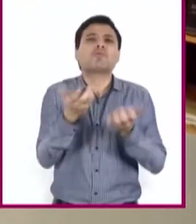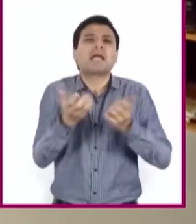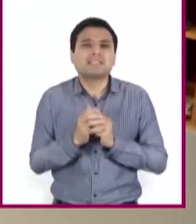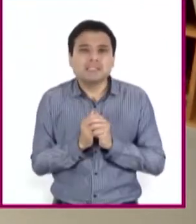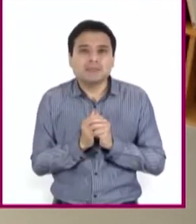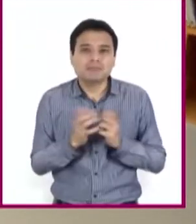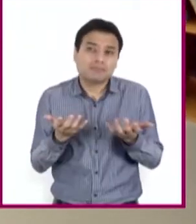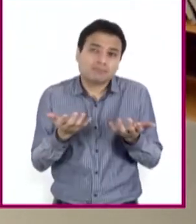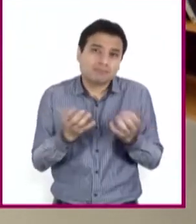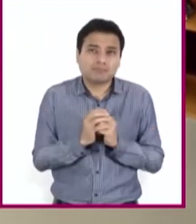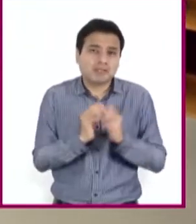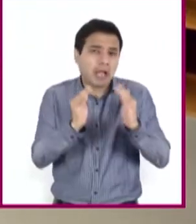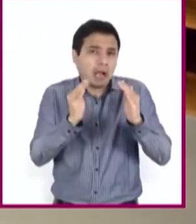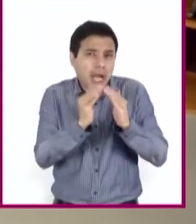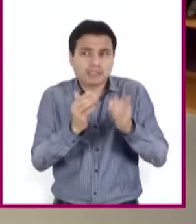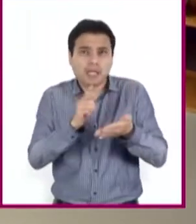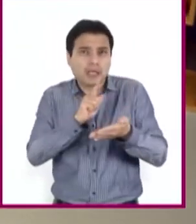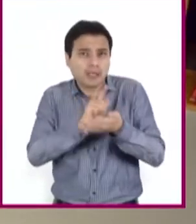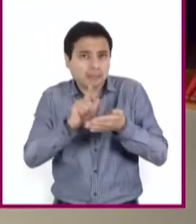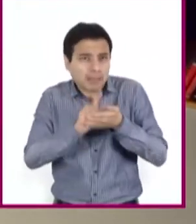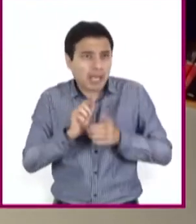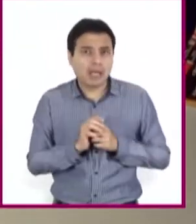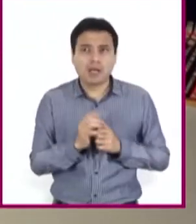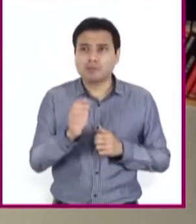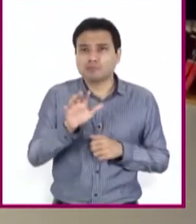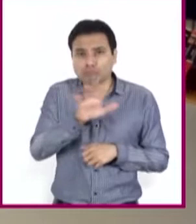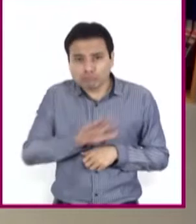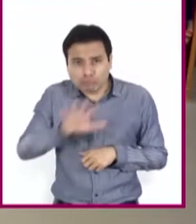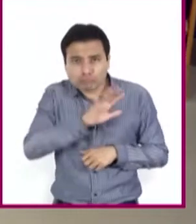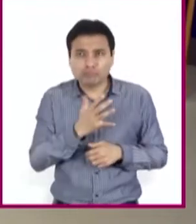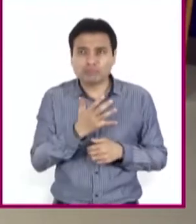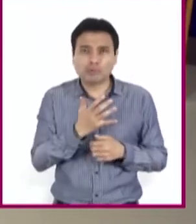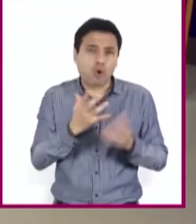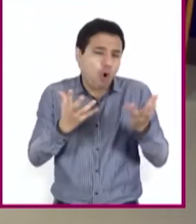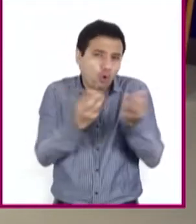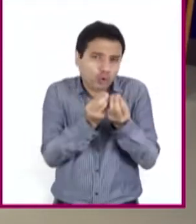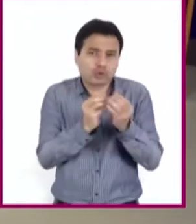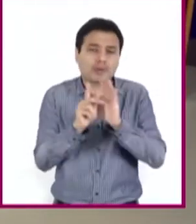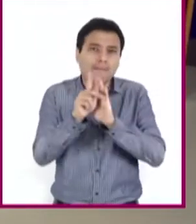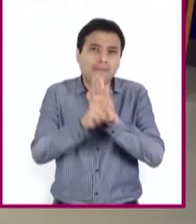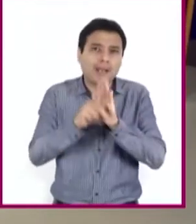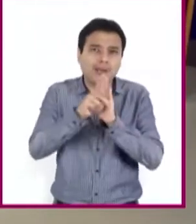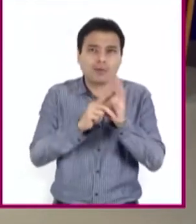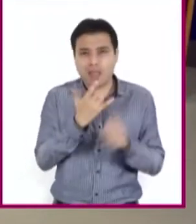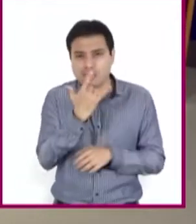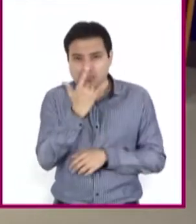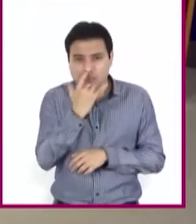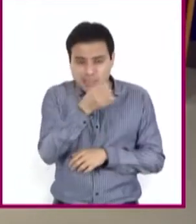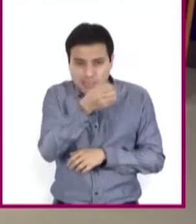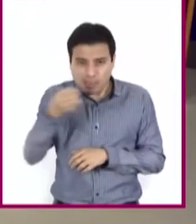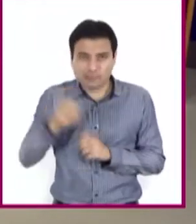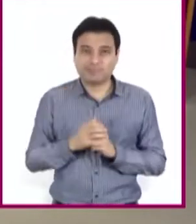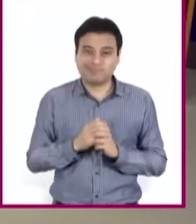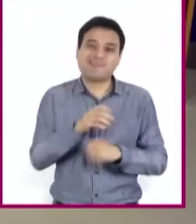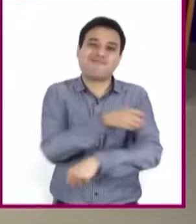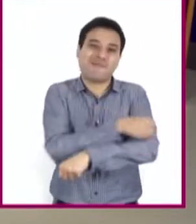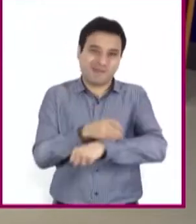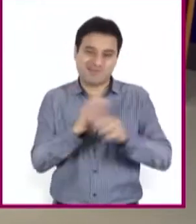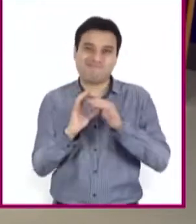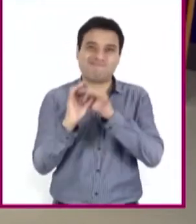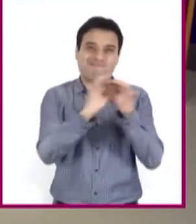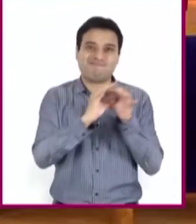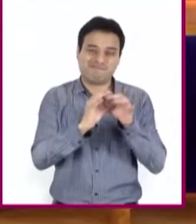distintas actividades del hogar o ver una película que les guste. Así fortalecerán los lazos que hay entre